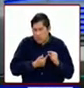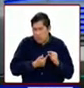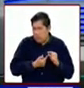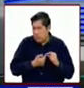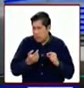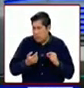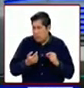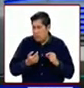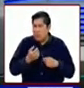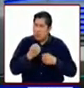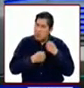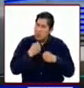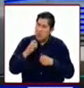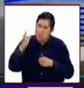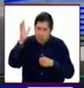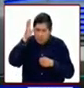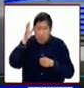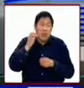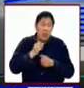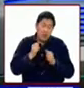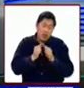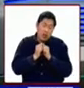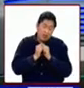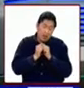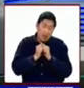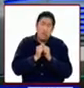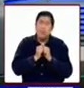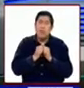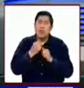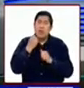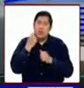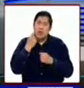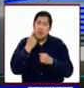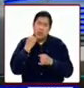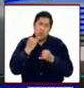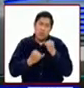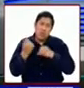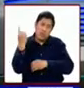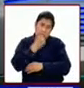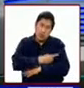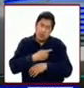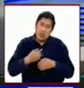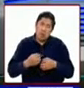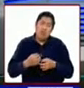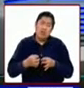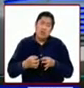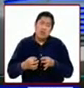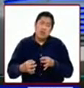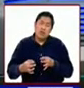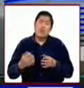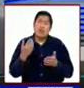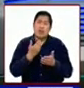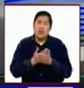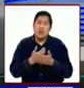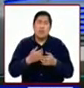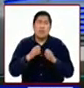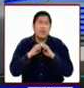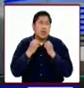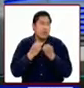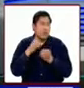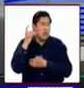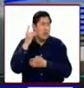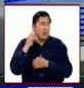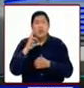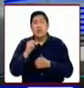dolido con el padecimiento de su papá. Y lo había acompañado, ¿no? Sobre todo en los últimos días. Por eso es que incluso retrasó su llegada a la selección boliviana. Por eso no hay